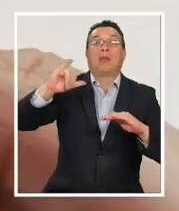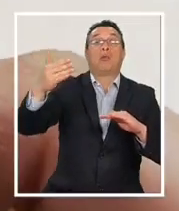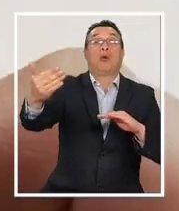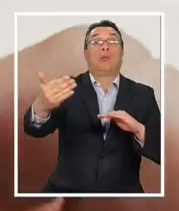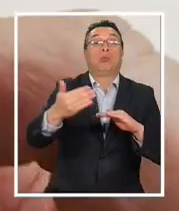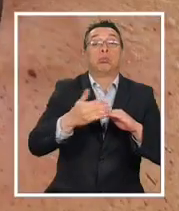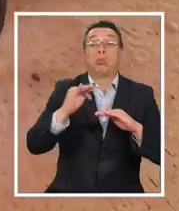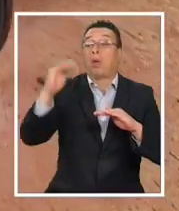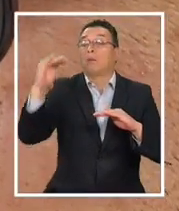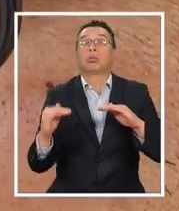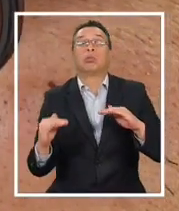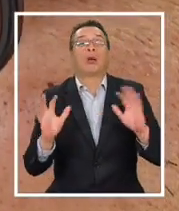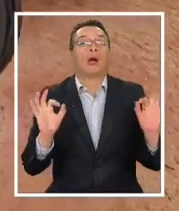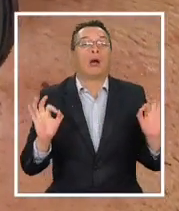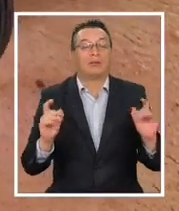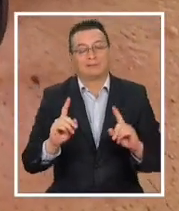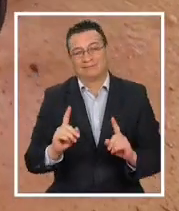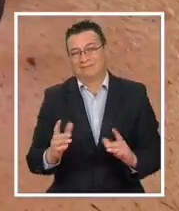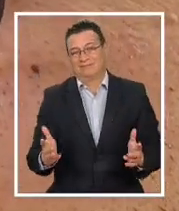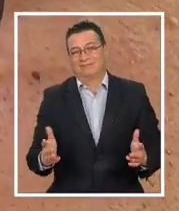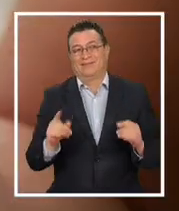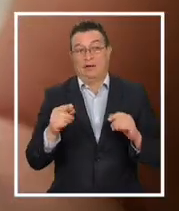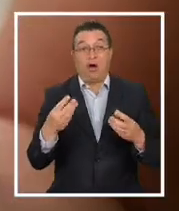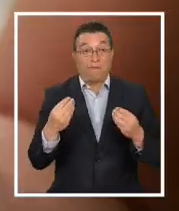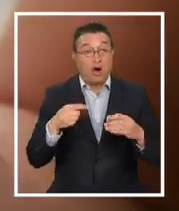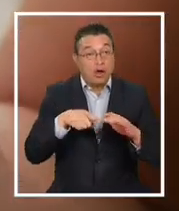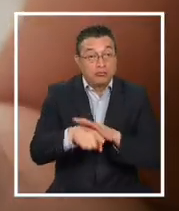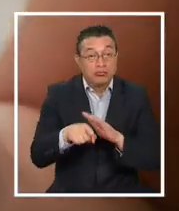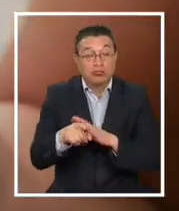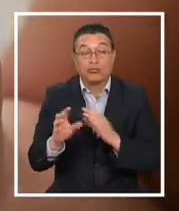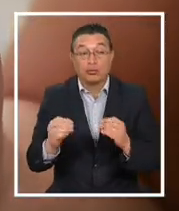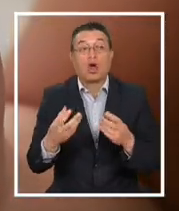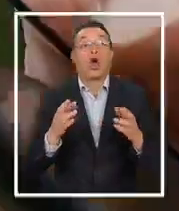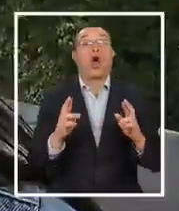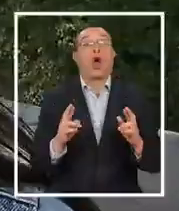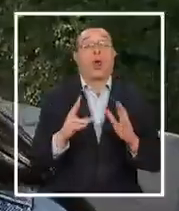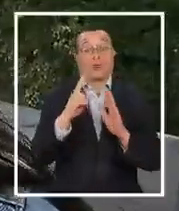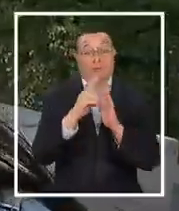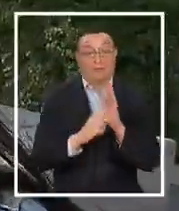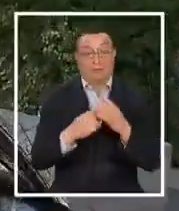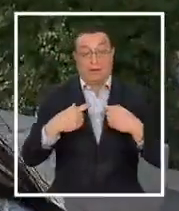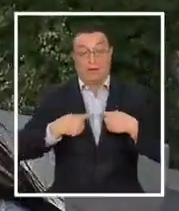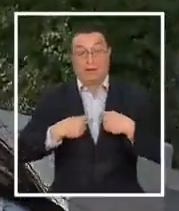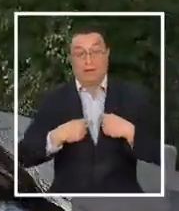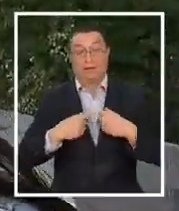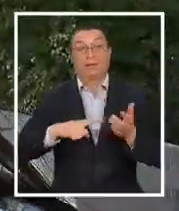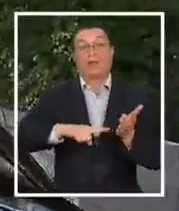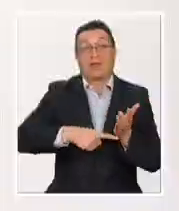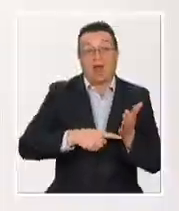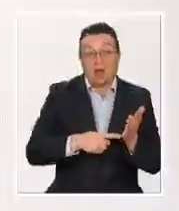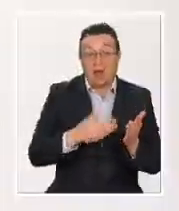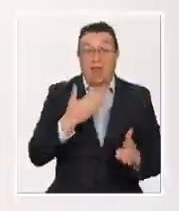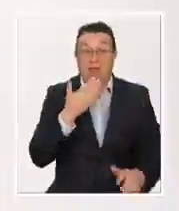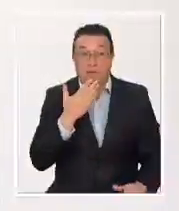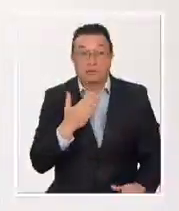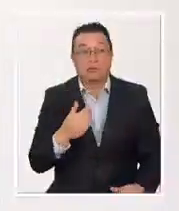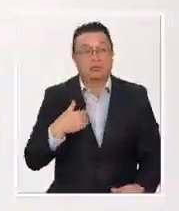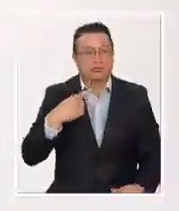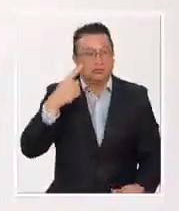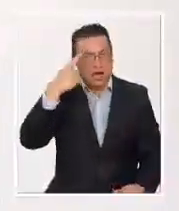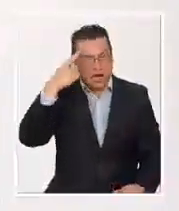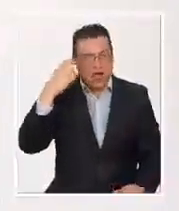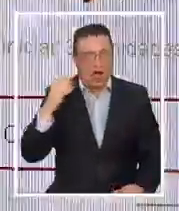tienen expectativas de encontrar buenos precios. Esperamos descuentos en vestuario, en tecnología también. Yo creo que sí,